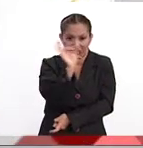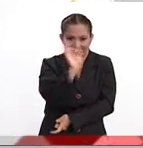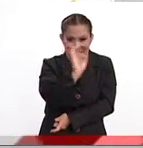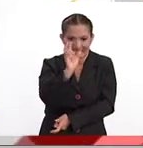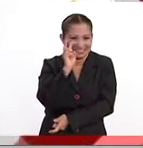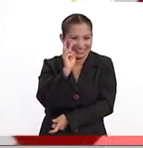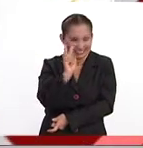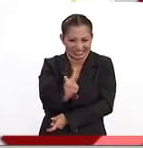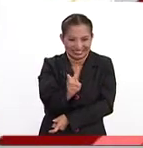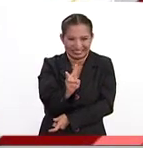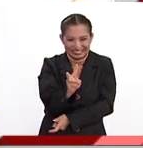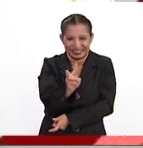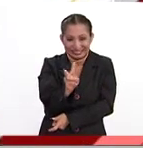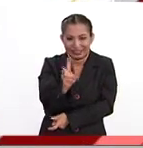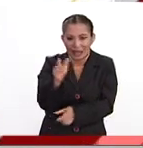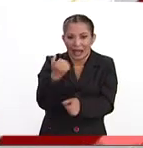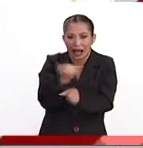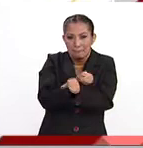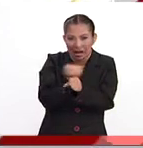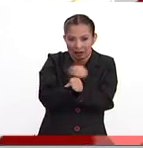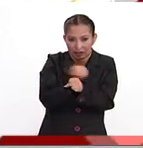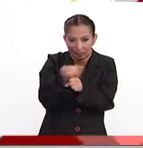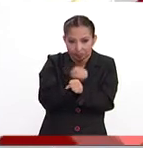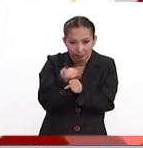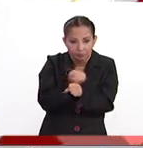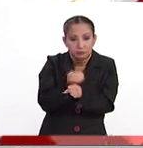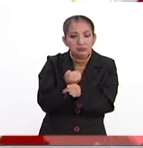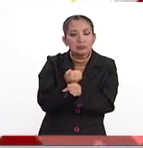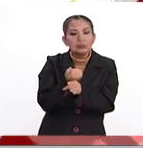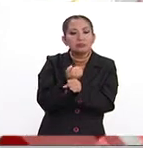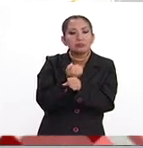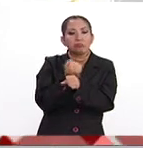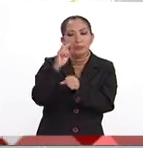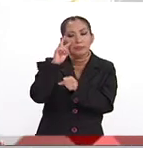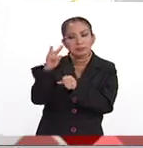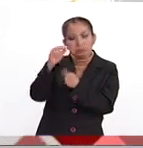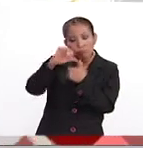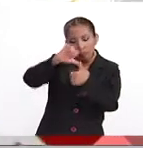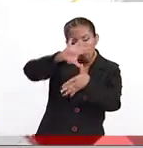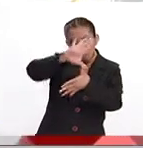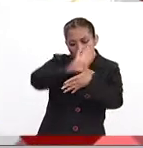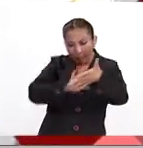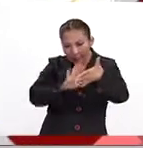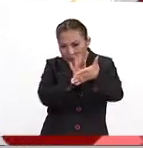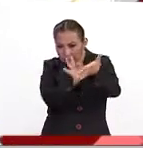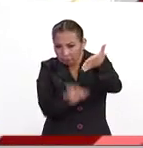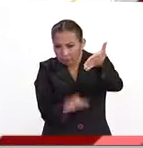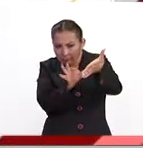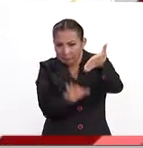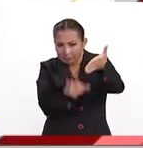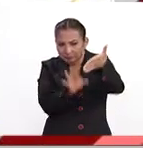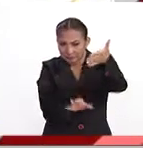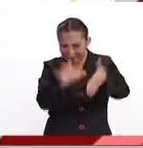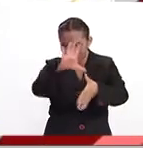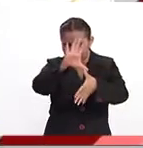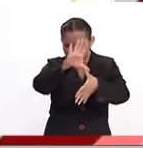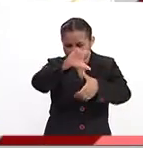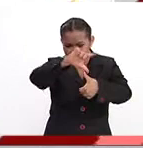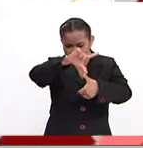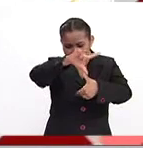ven ese amarillo, pues está ahí buena parte de América